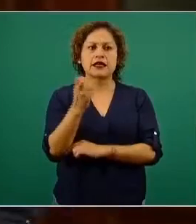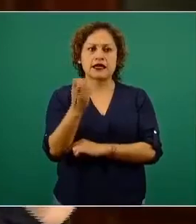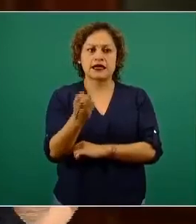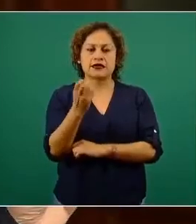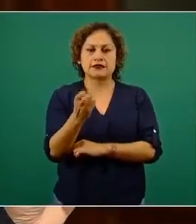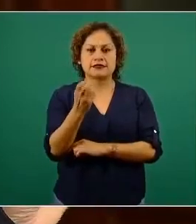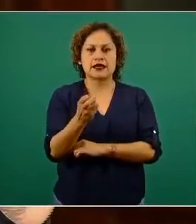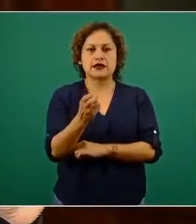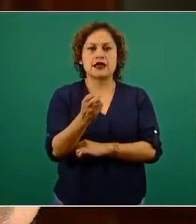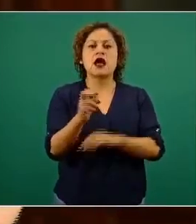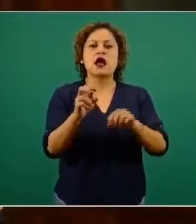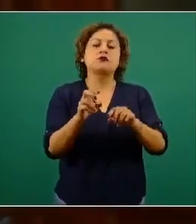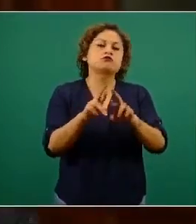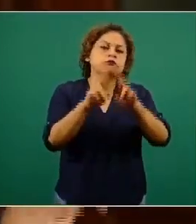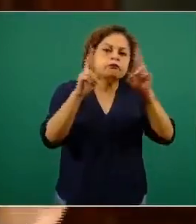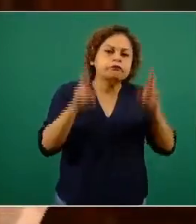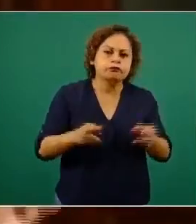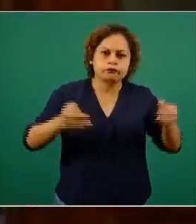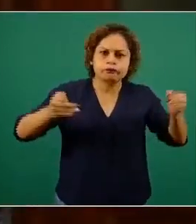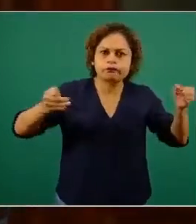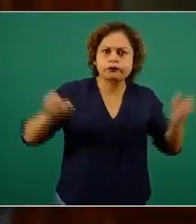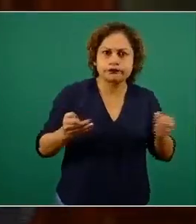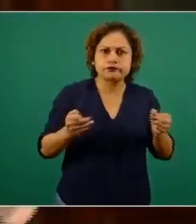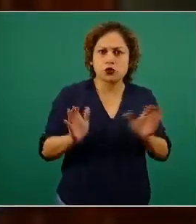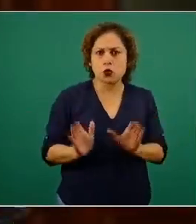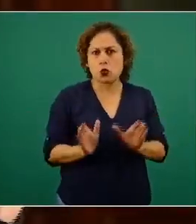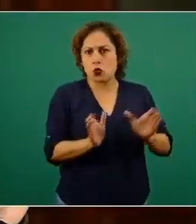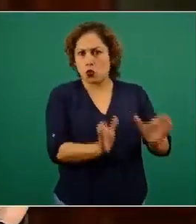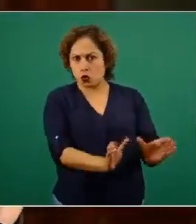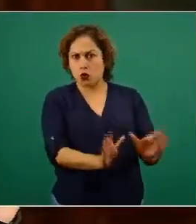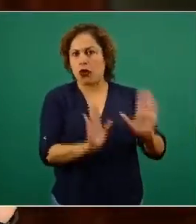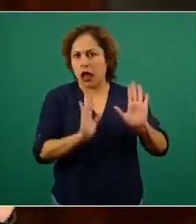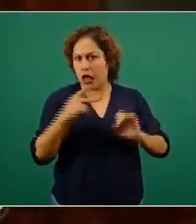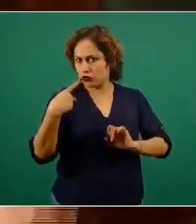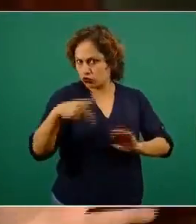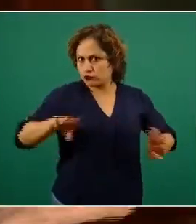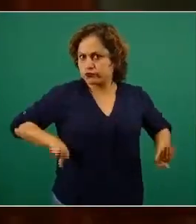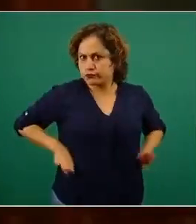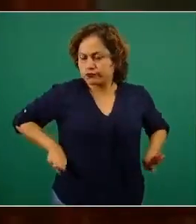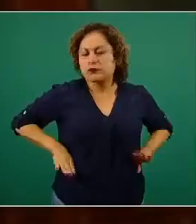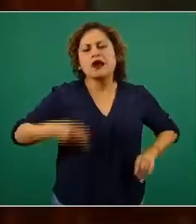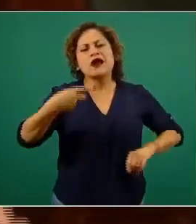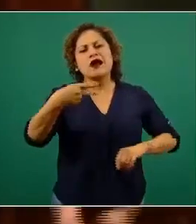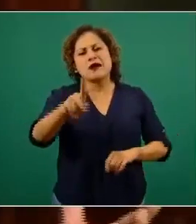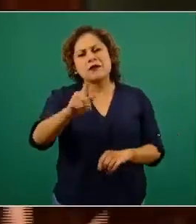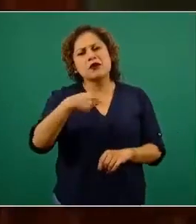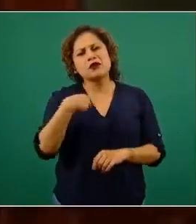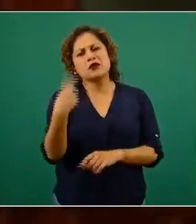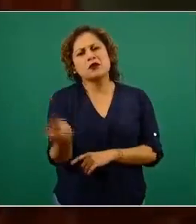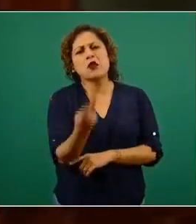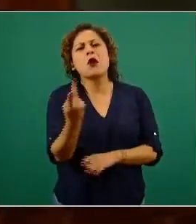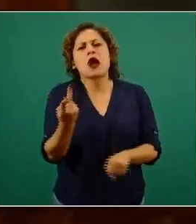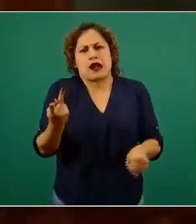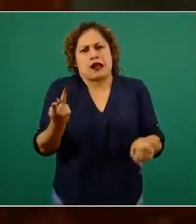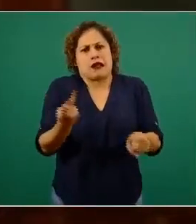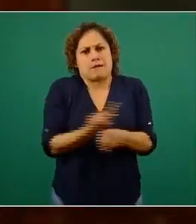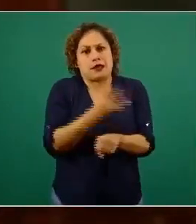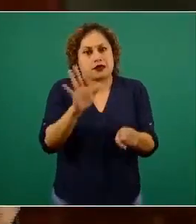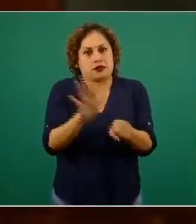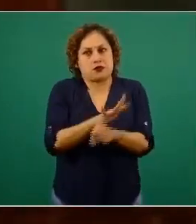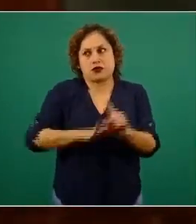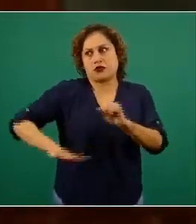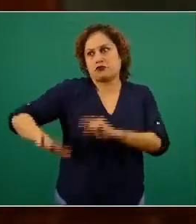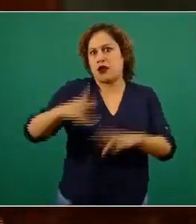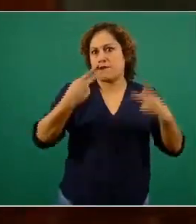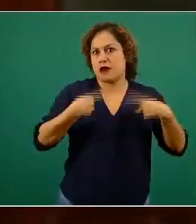la temperatura. ¿Y qué ocurre? Porque hay una preocupación también, todo esto se recoge obviamente en torno a la preocupación de la sociedad, lo